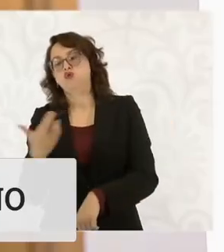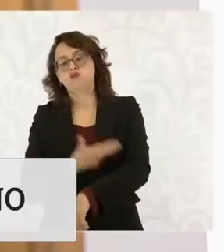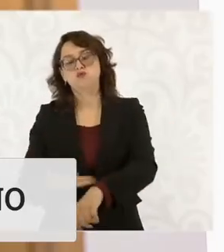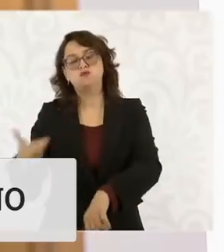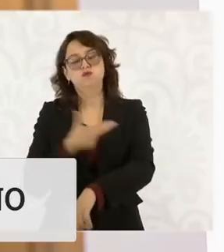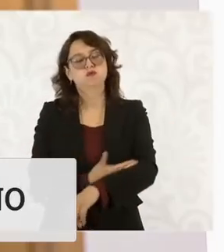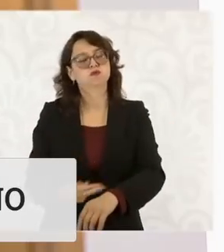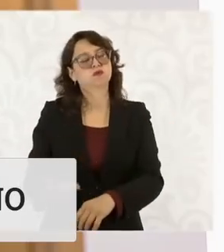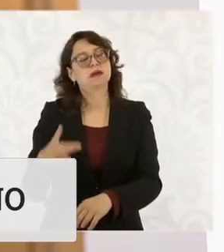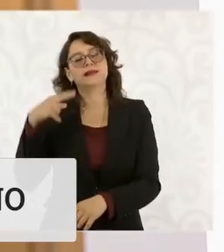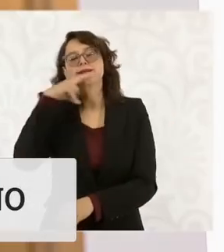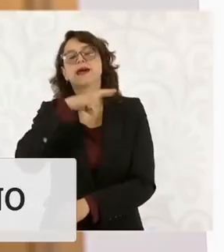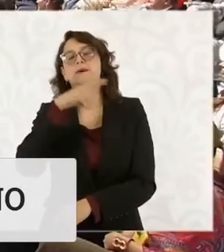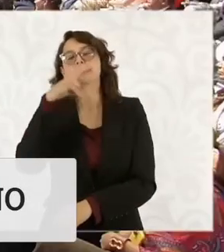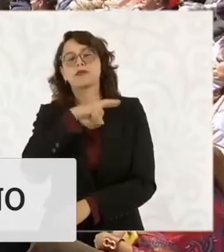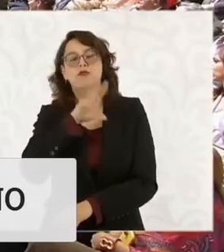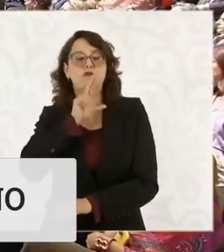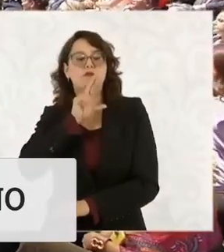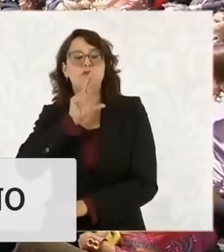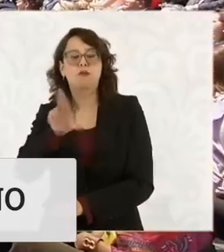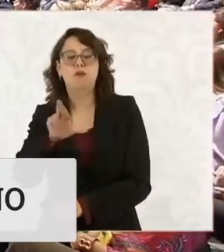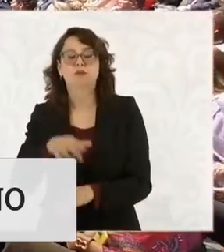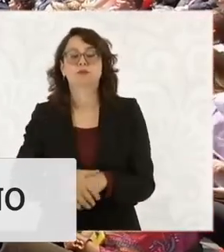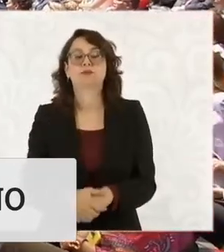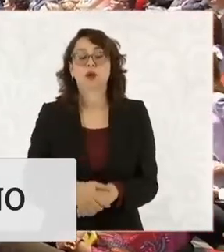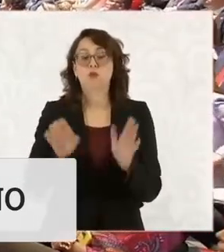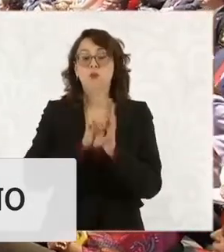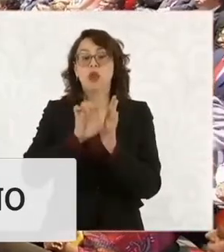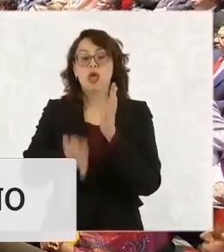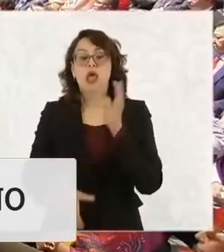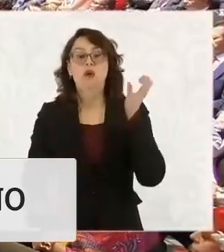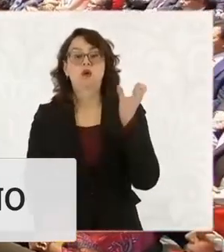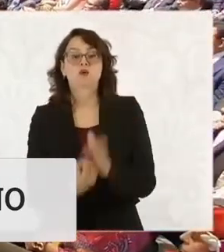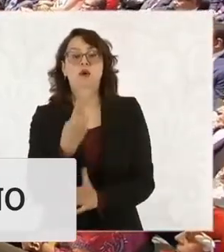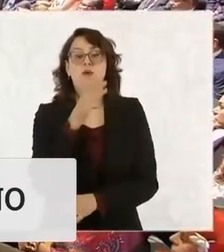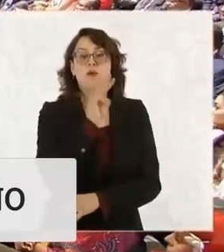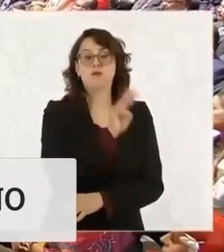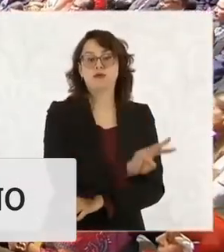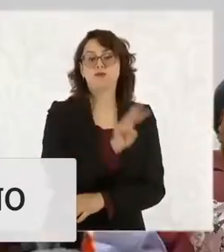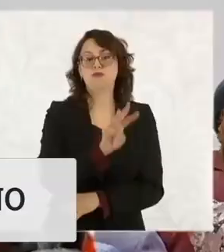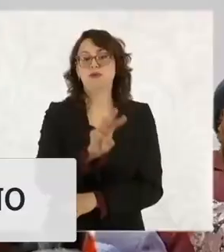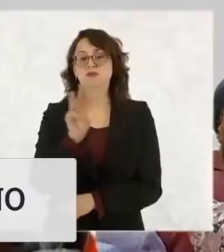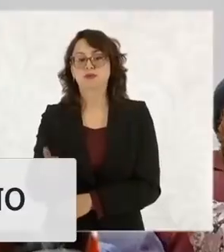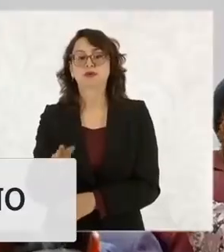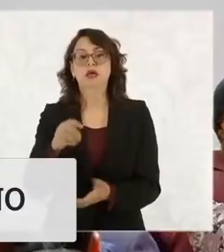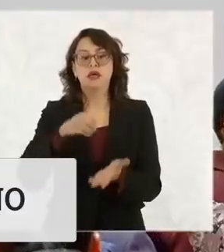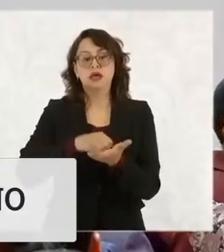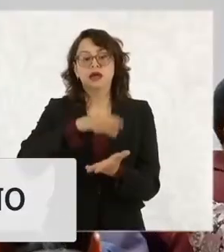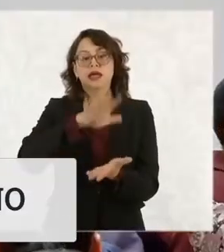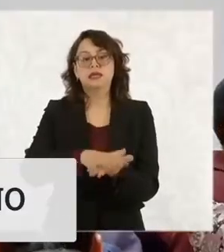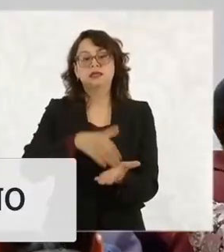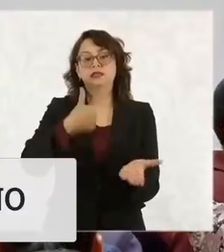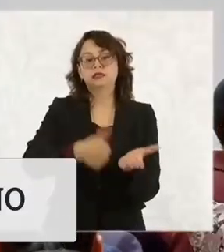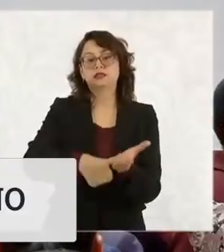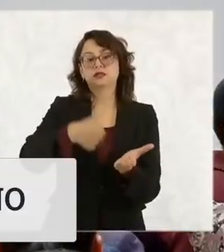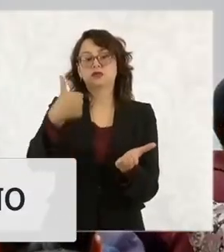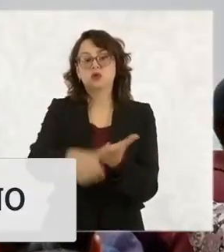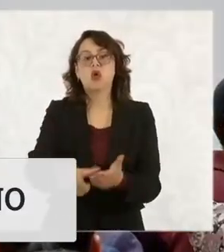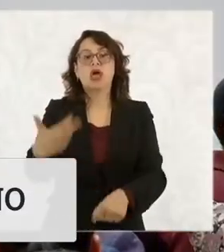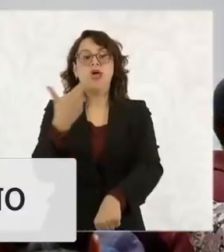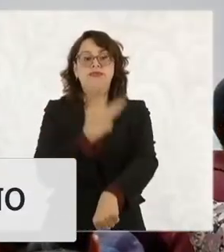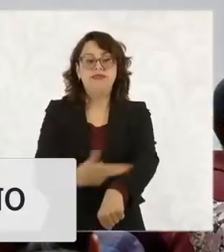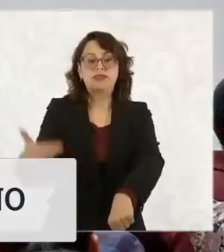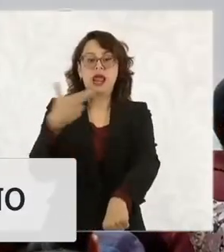de resolución. Por ejemplo, creamos la Plataforma Nacional de Registros Civiles que permite realizar